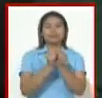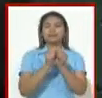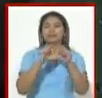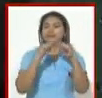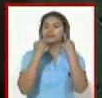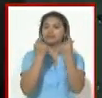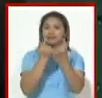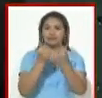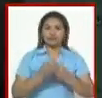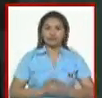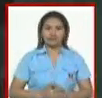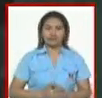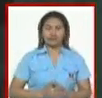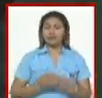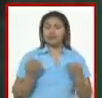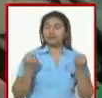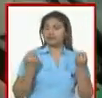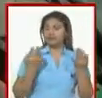directorio